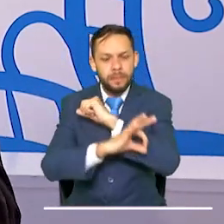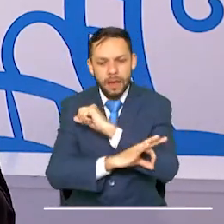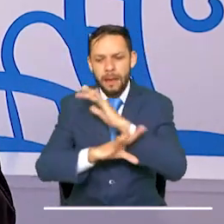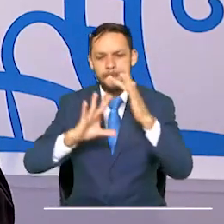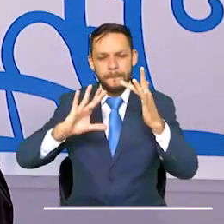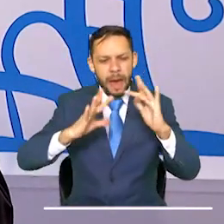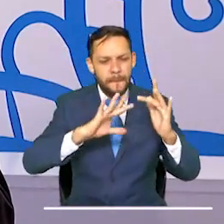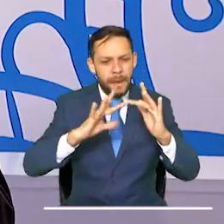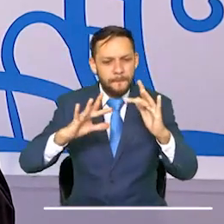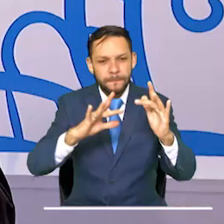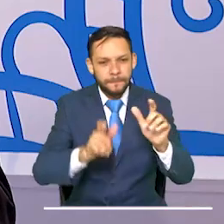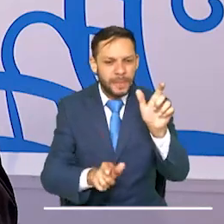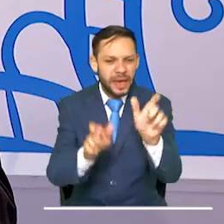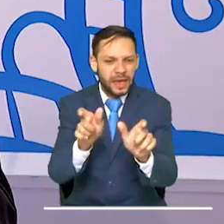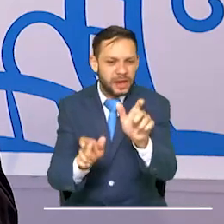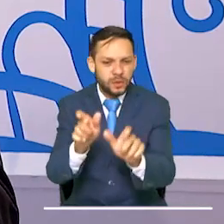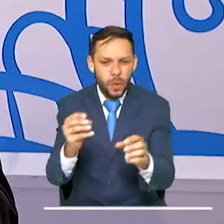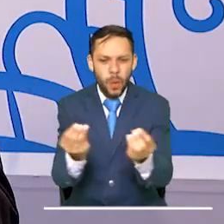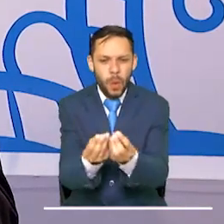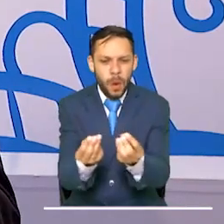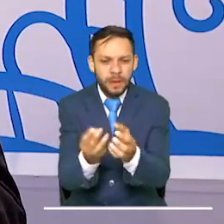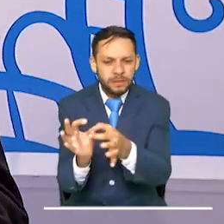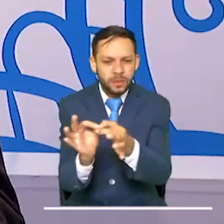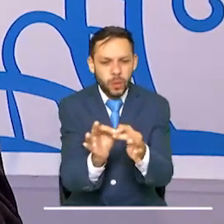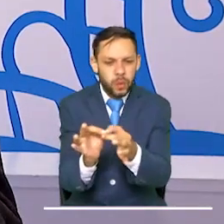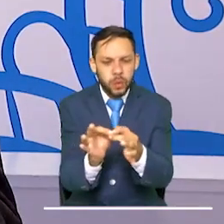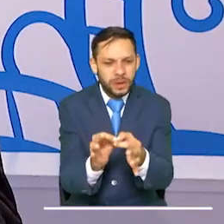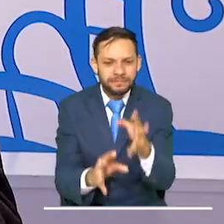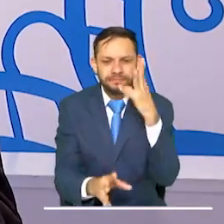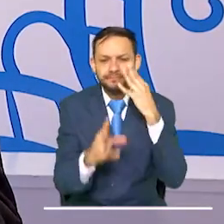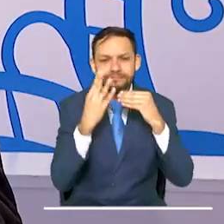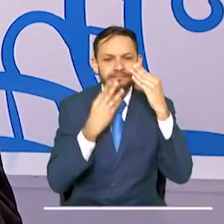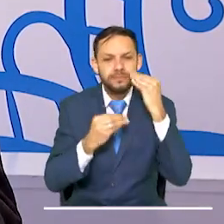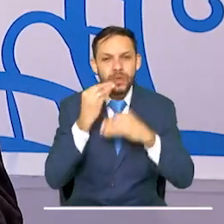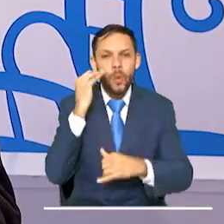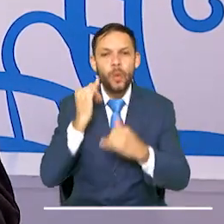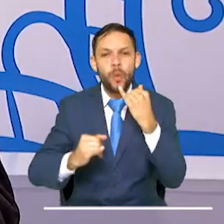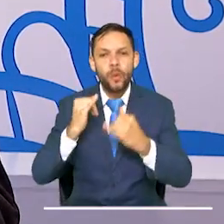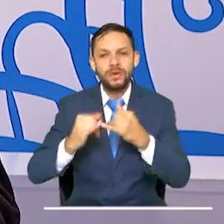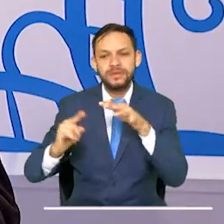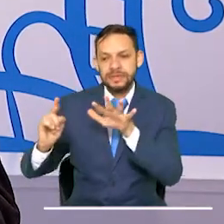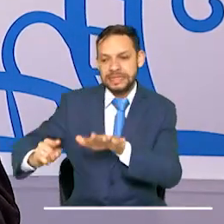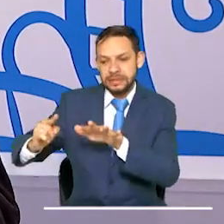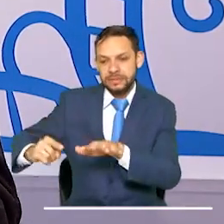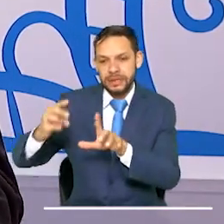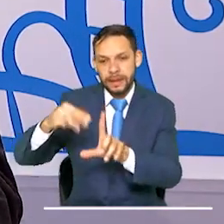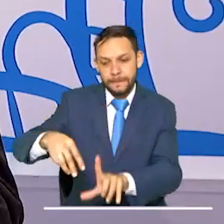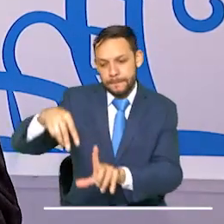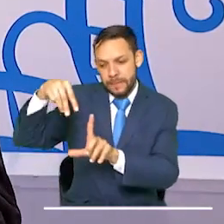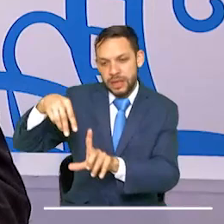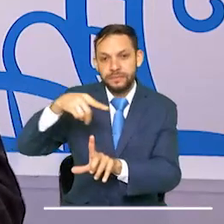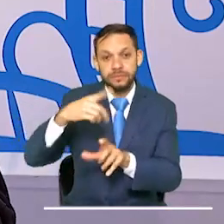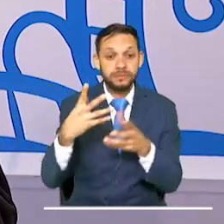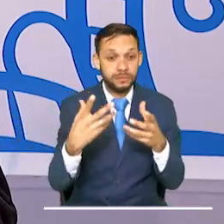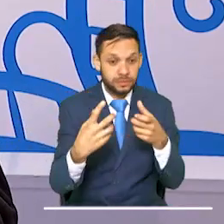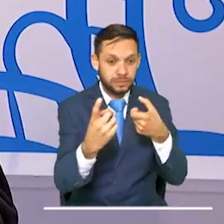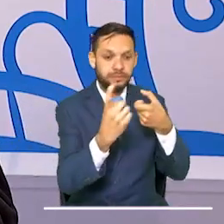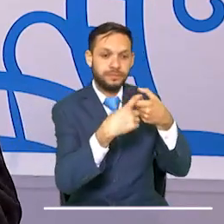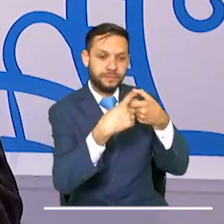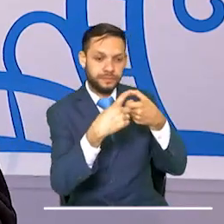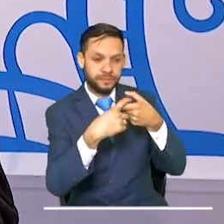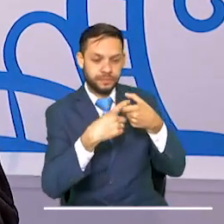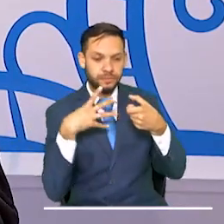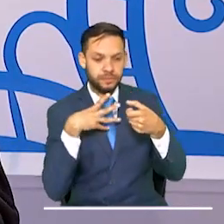recoger a algunos estudiantes de los últimos semestres de maestría. El diplomado es